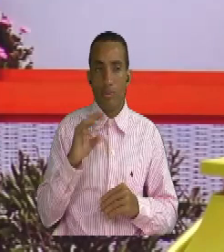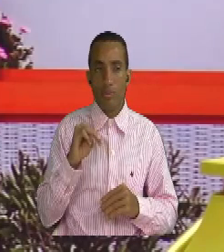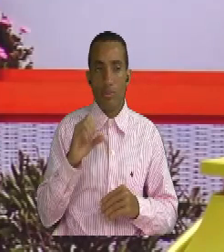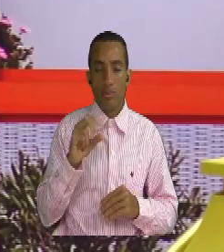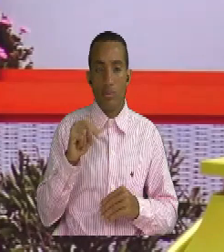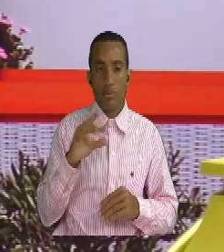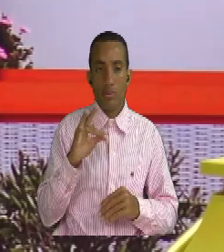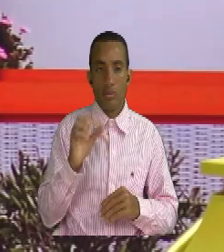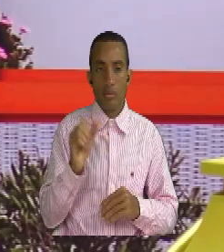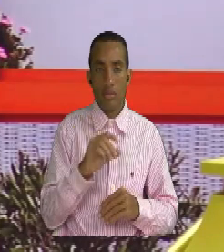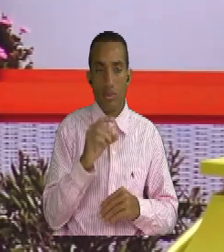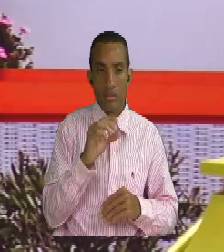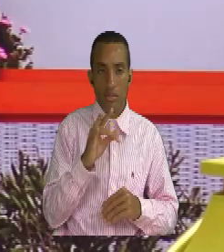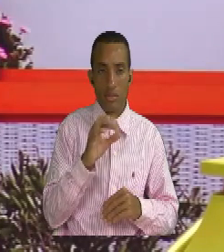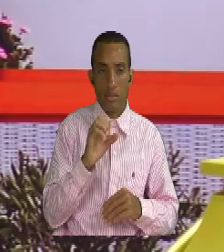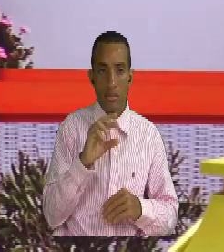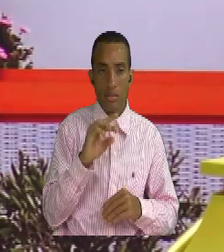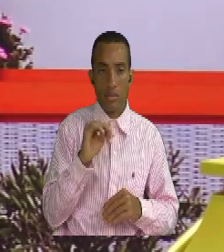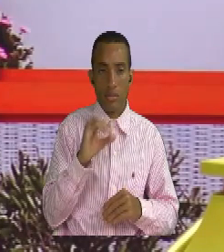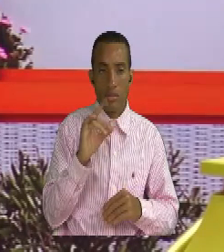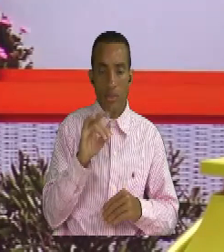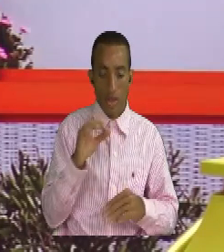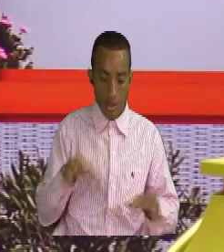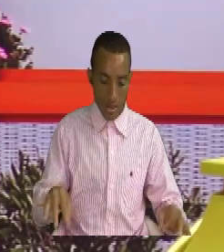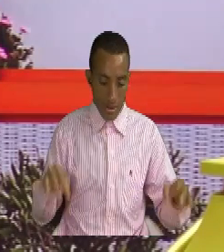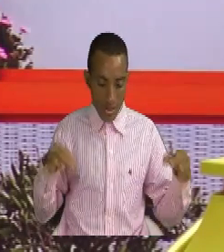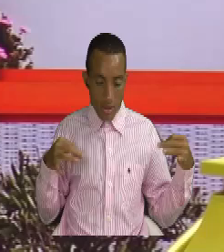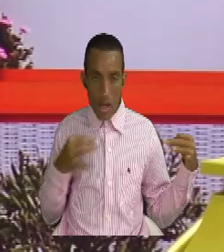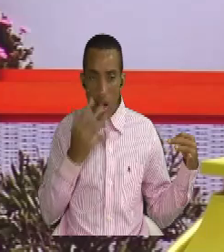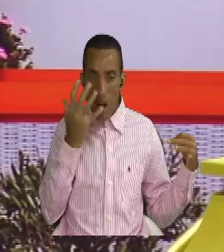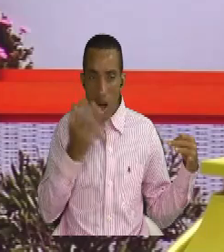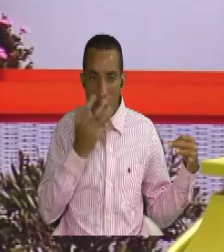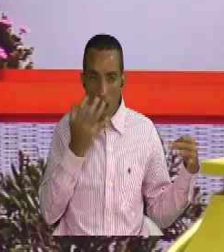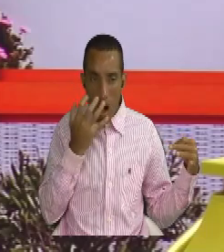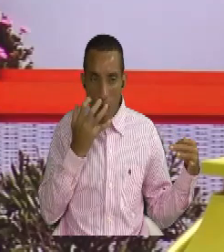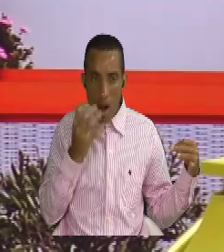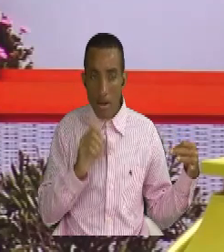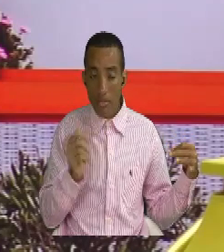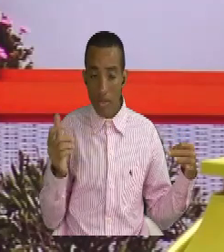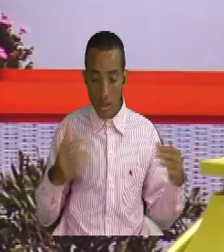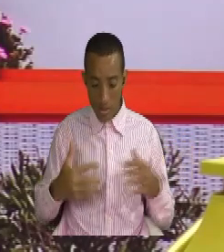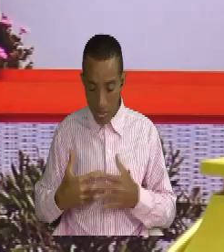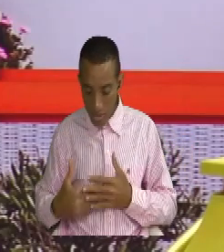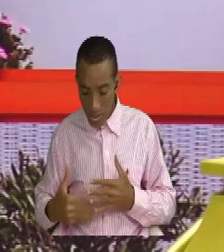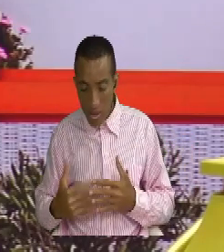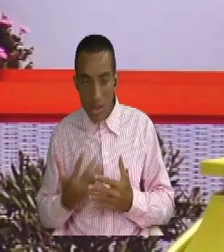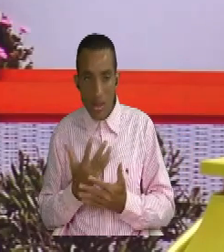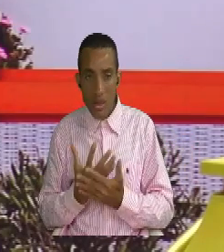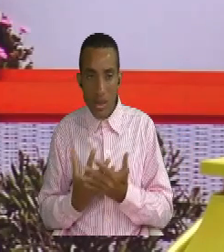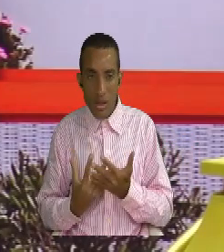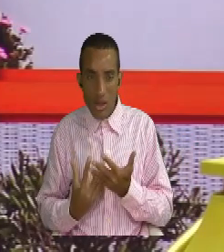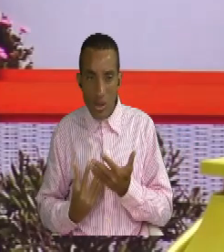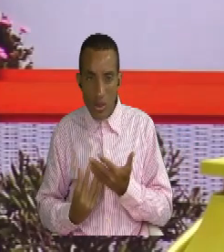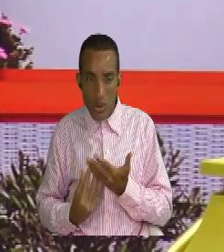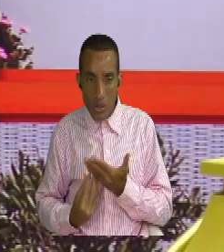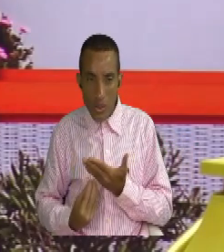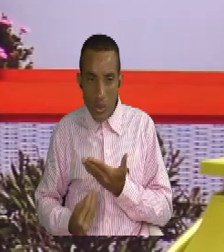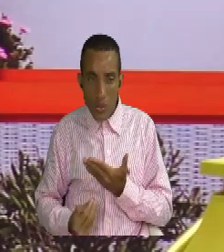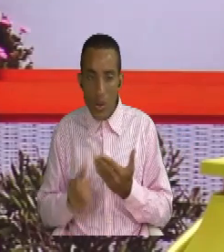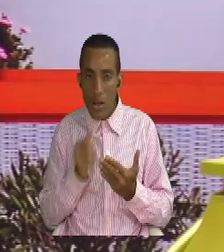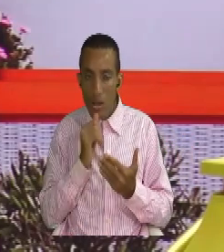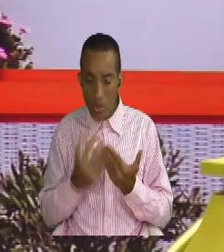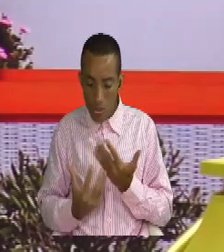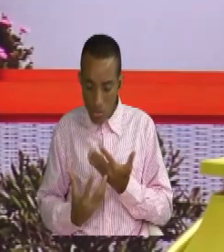térmica, como láser lipólisis, y ya más adelante, cuando la persona deje de drenar, se puede utilizar carboxiterapias,